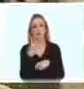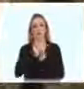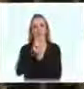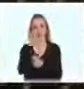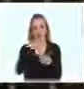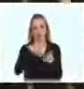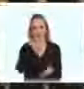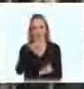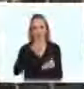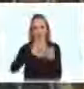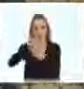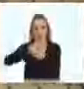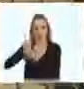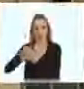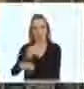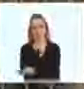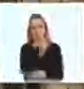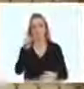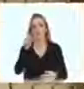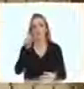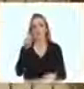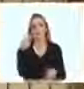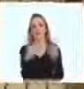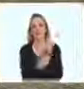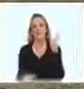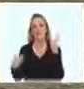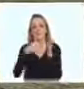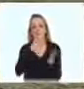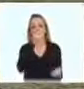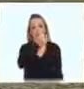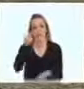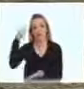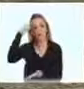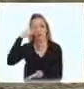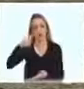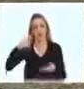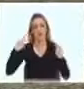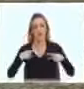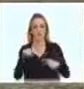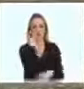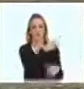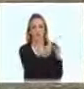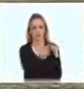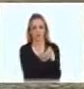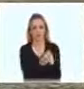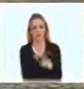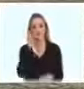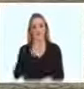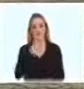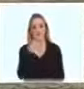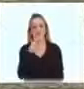presupuestaron 727 millones de pesos para servicios personales elsa marta gutiérrez azteca noticias